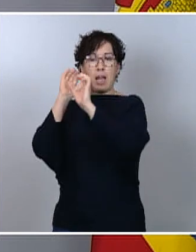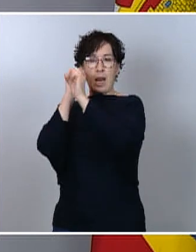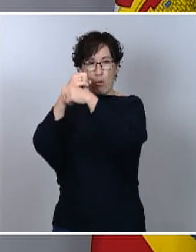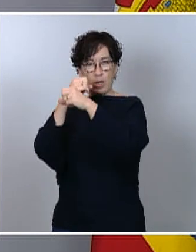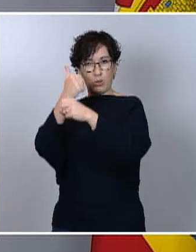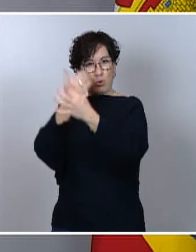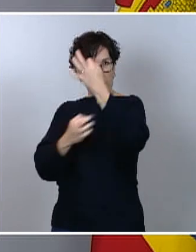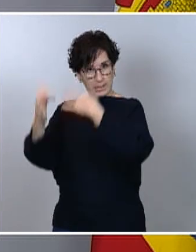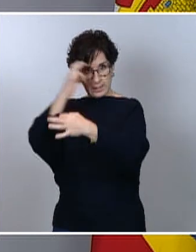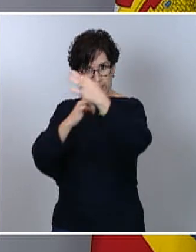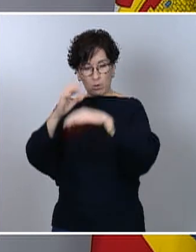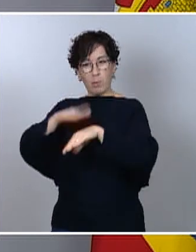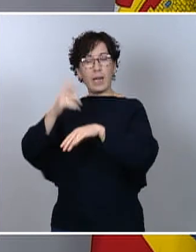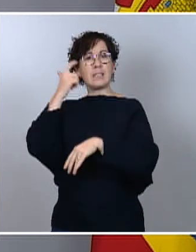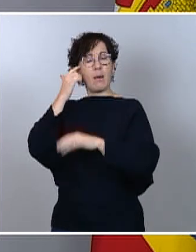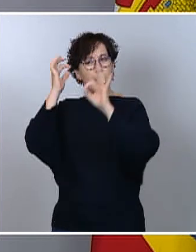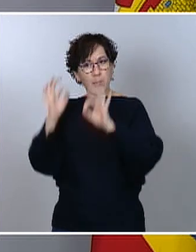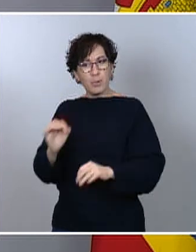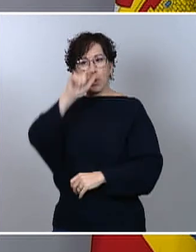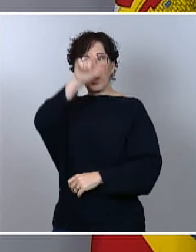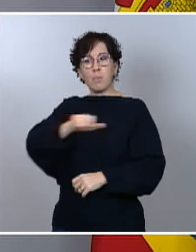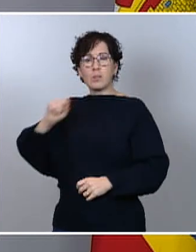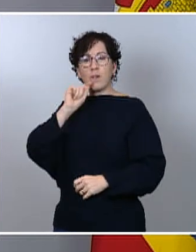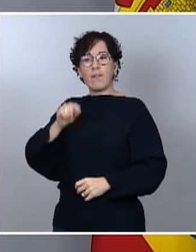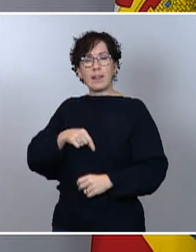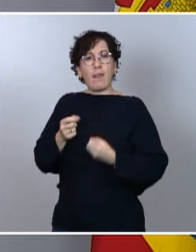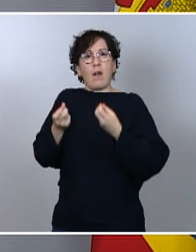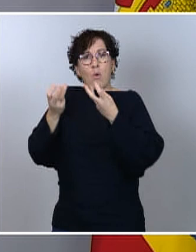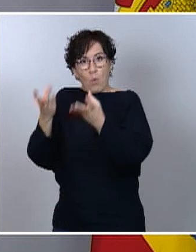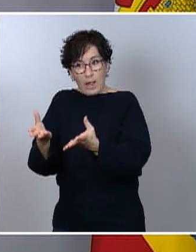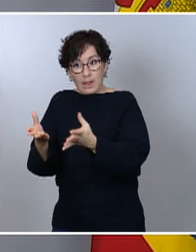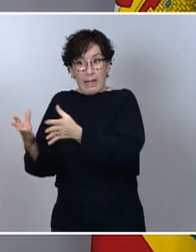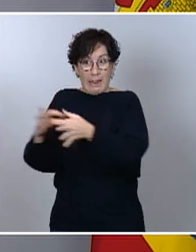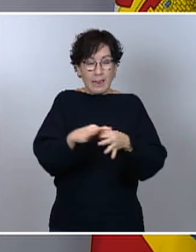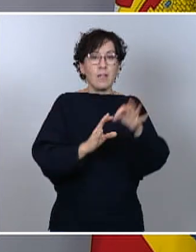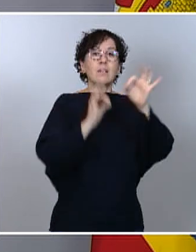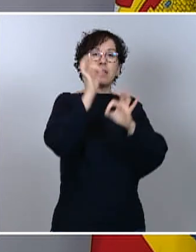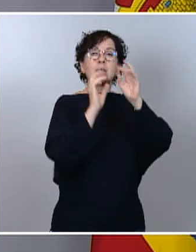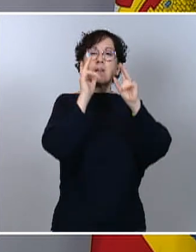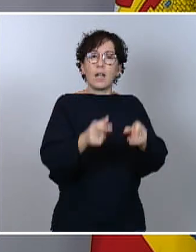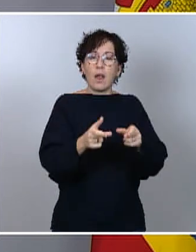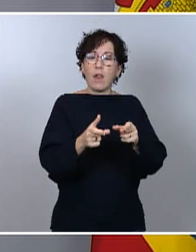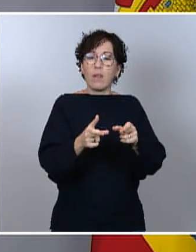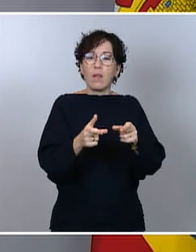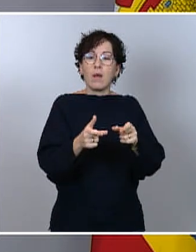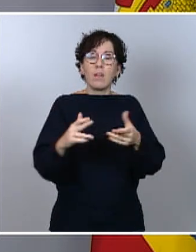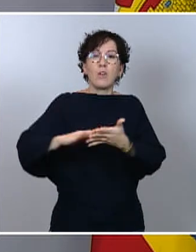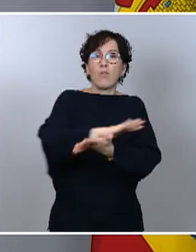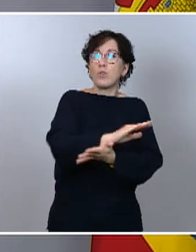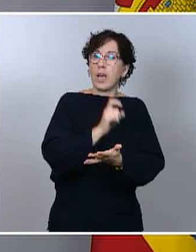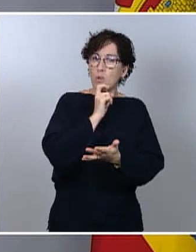de personas infectadas, que sería el denominador de esa tasa de letalidad, y luego tener en cuenta de todas las muertes